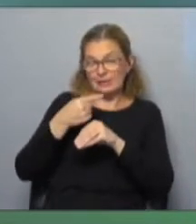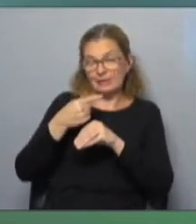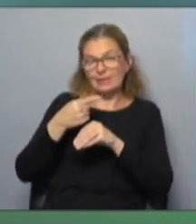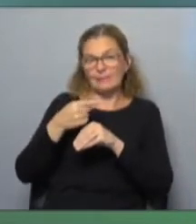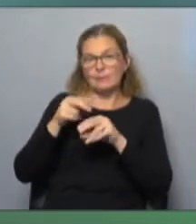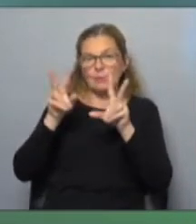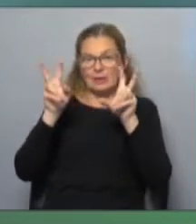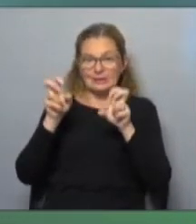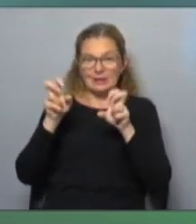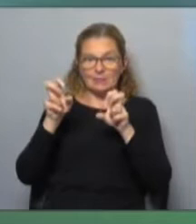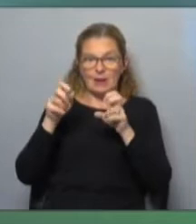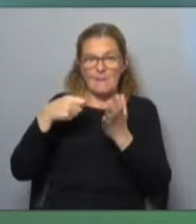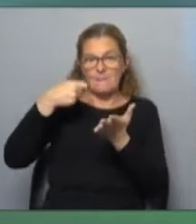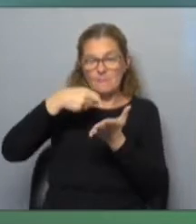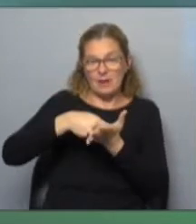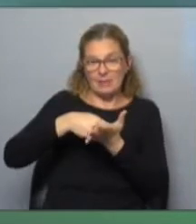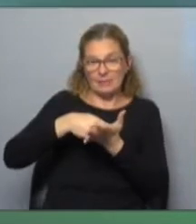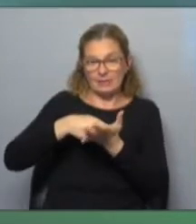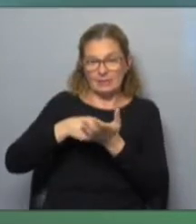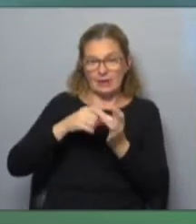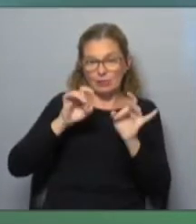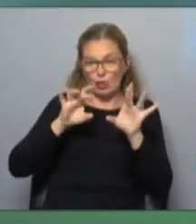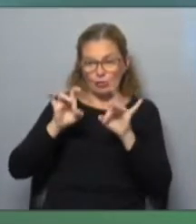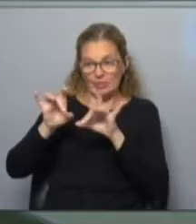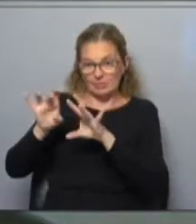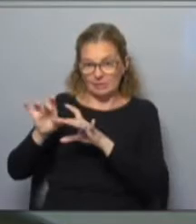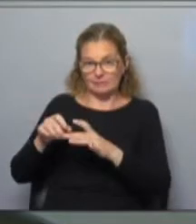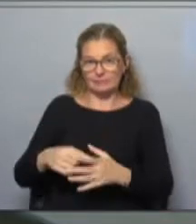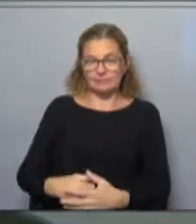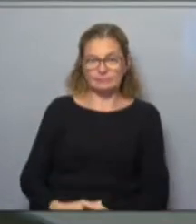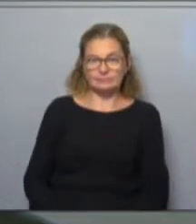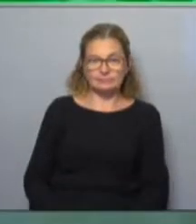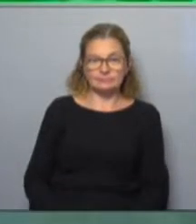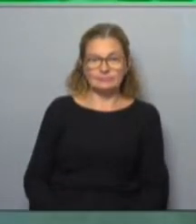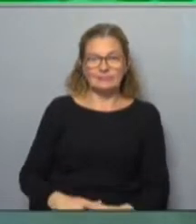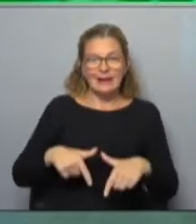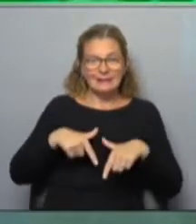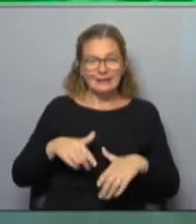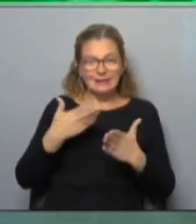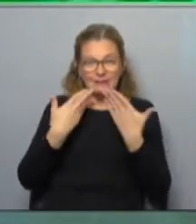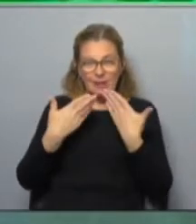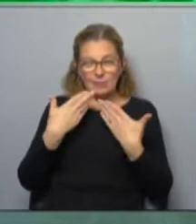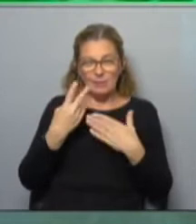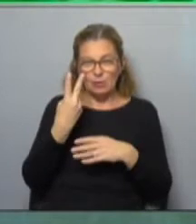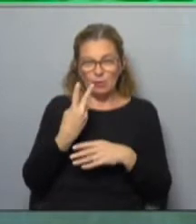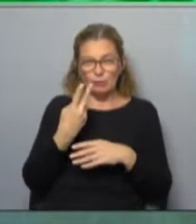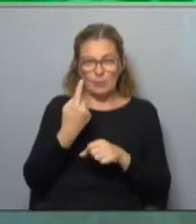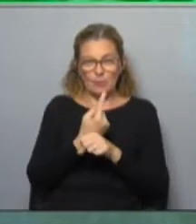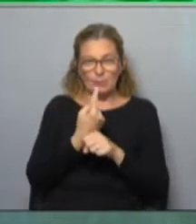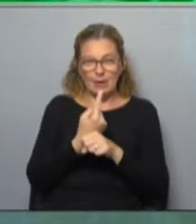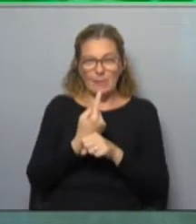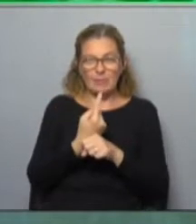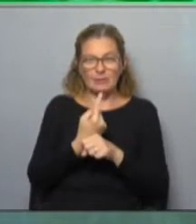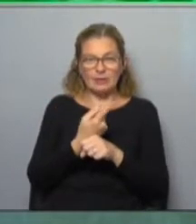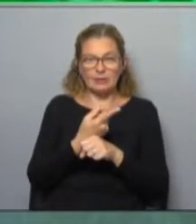el criterio de que pague quien contamine. La Intendente hablaba de dos elementos. Por un lado, el